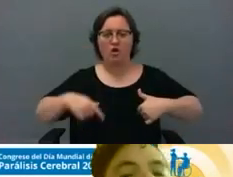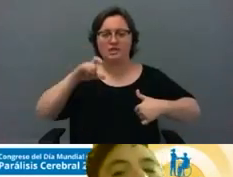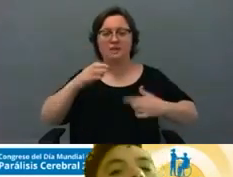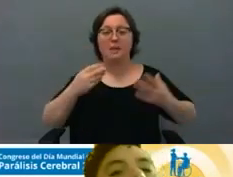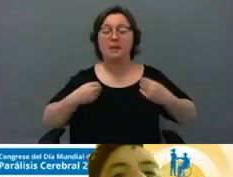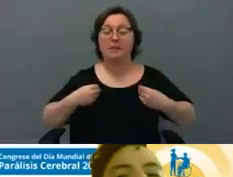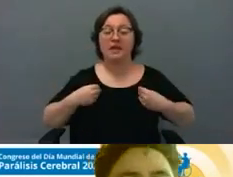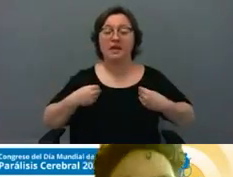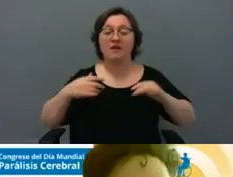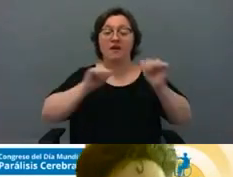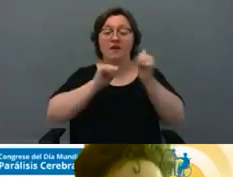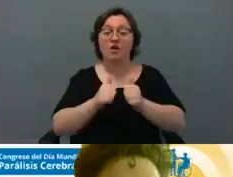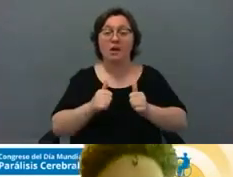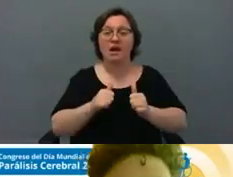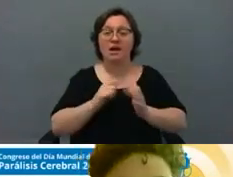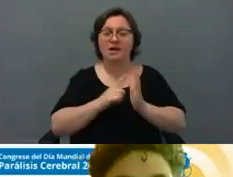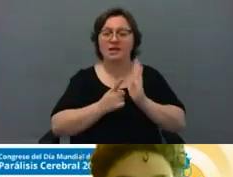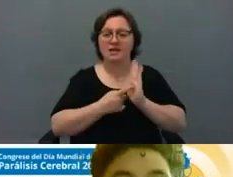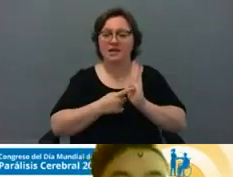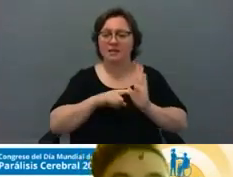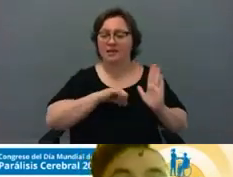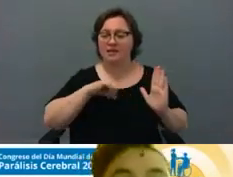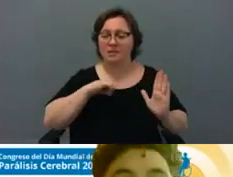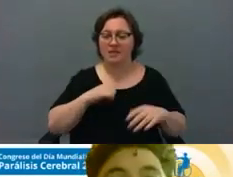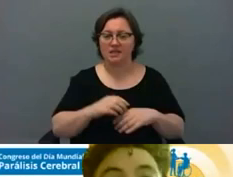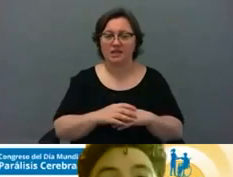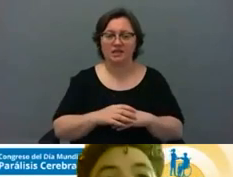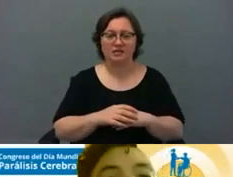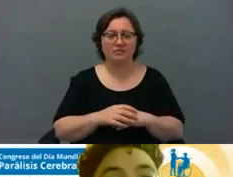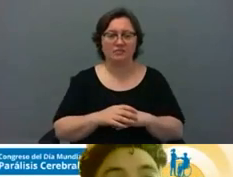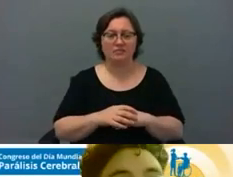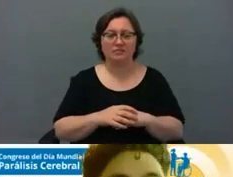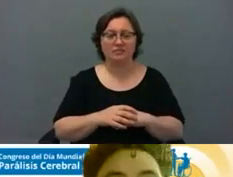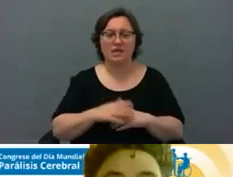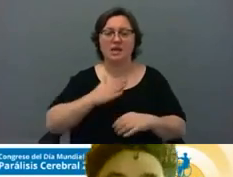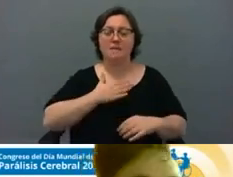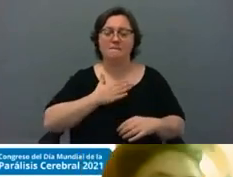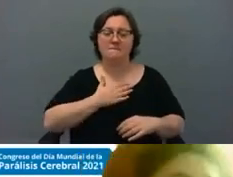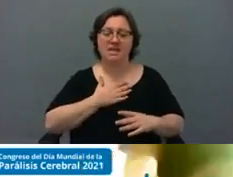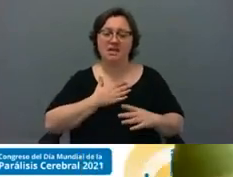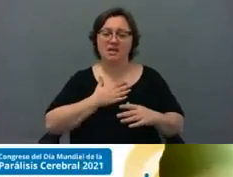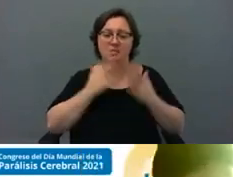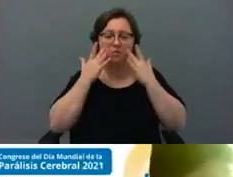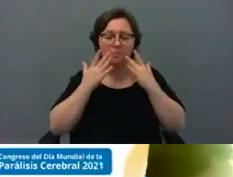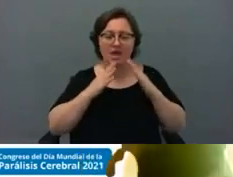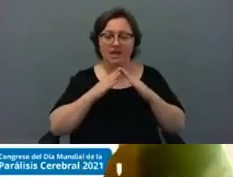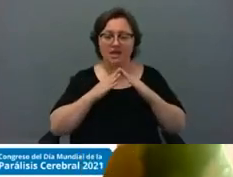vivir en mi propia casa, pero con el